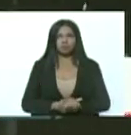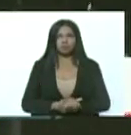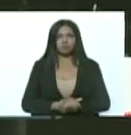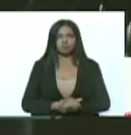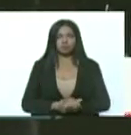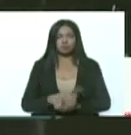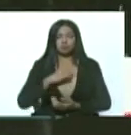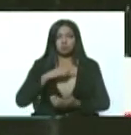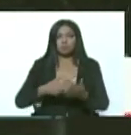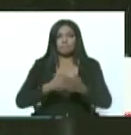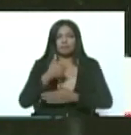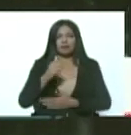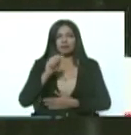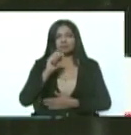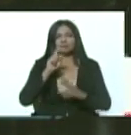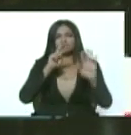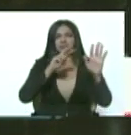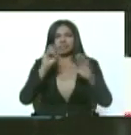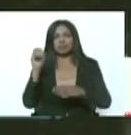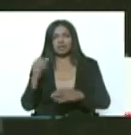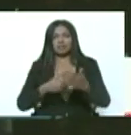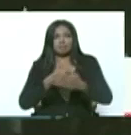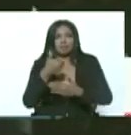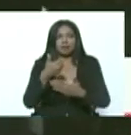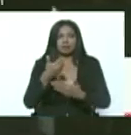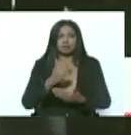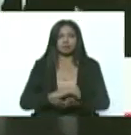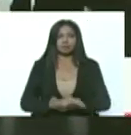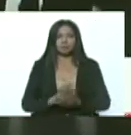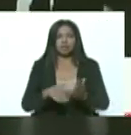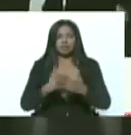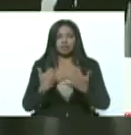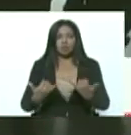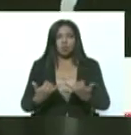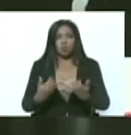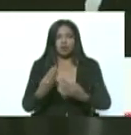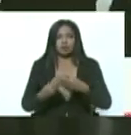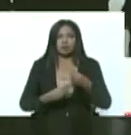Ya son más de 70 incursiones que hace